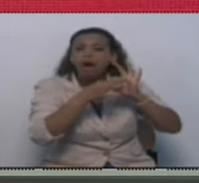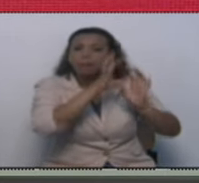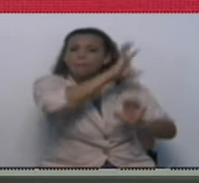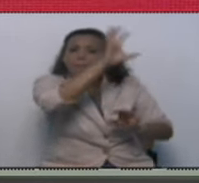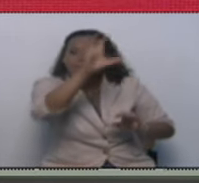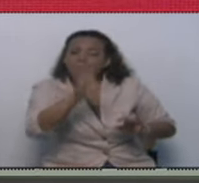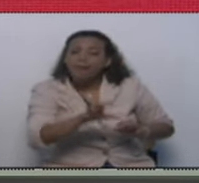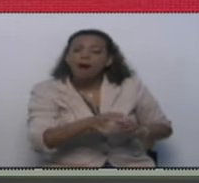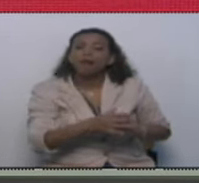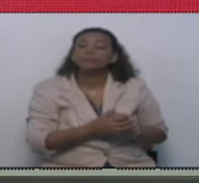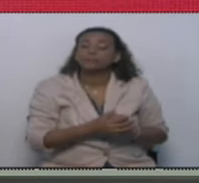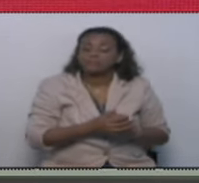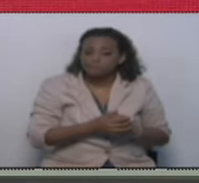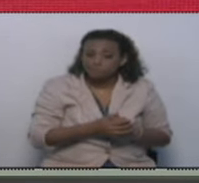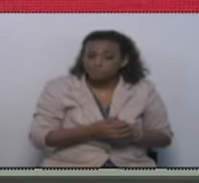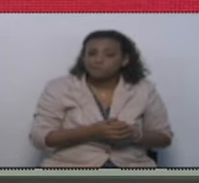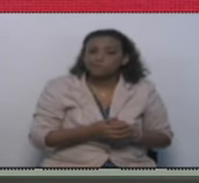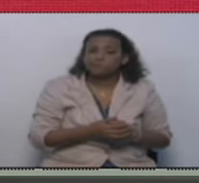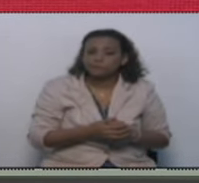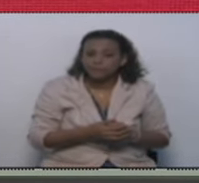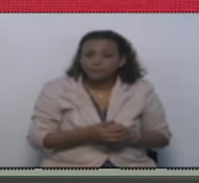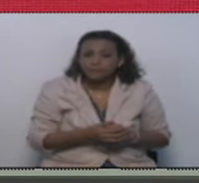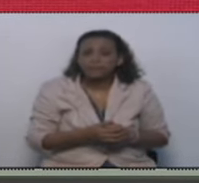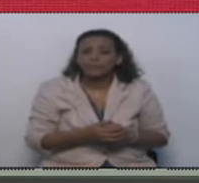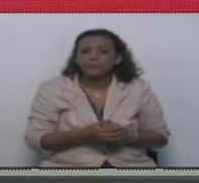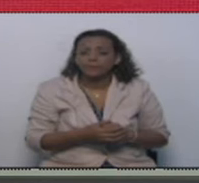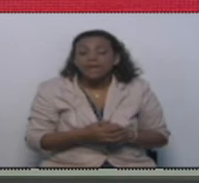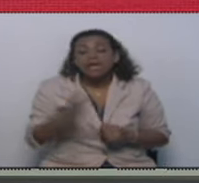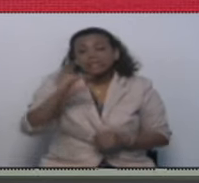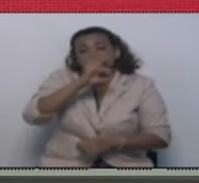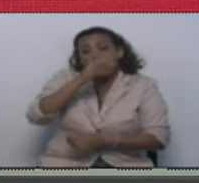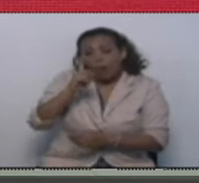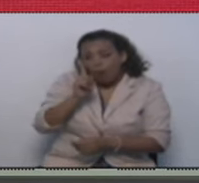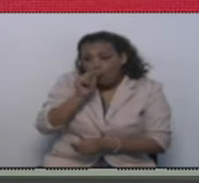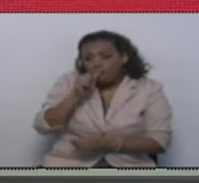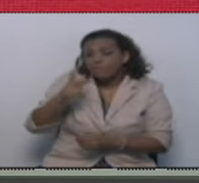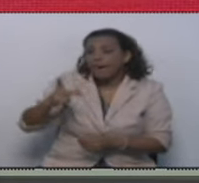nuestra región. Señor presidente,